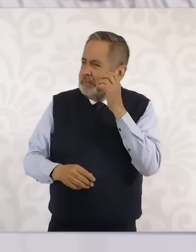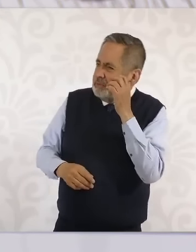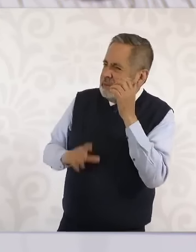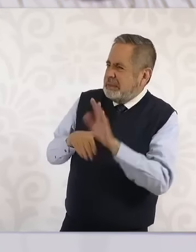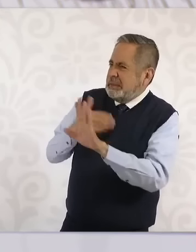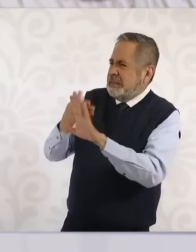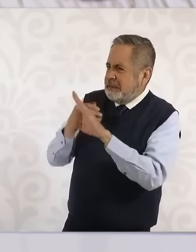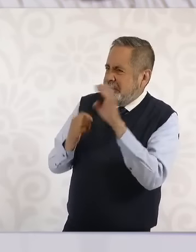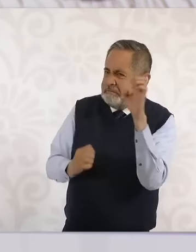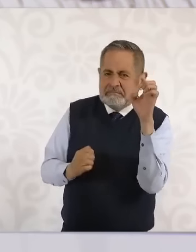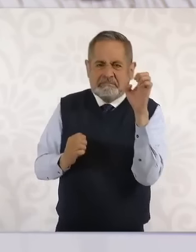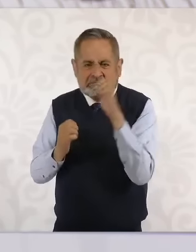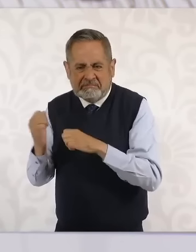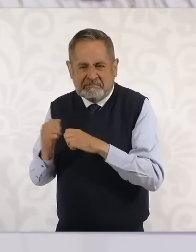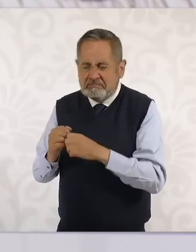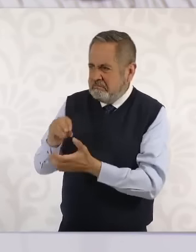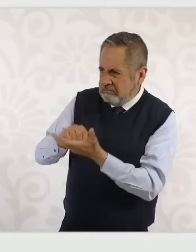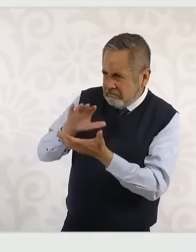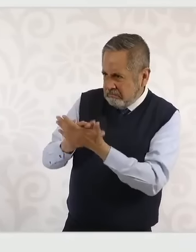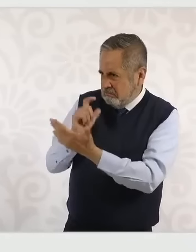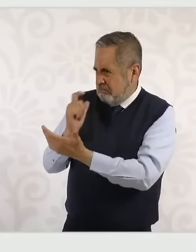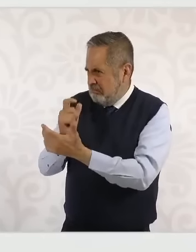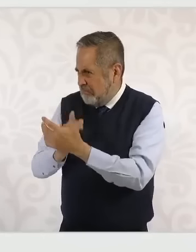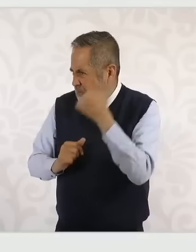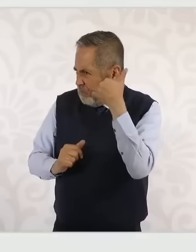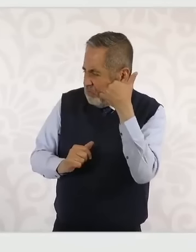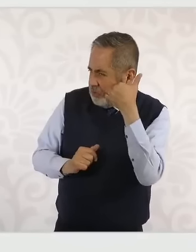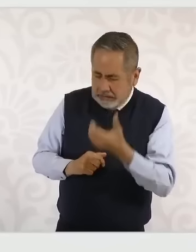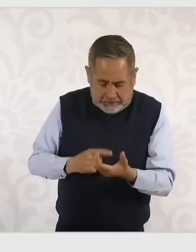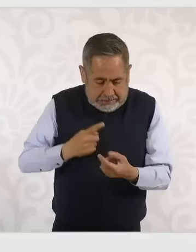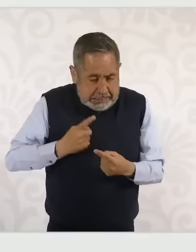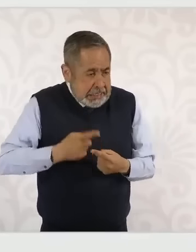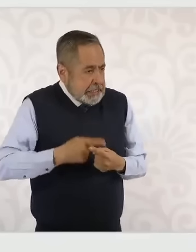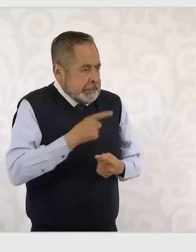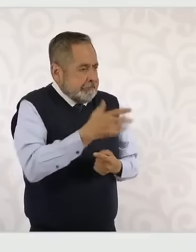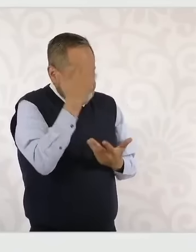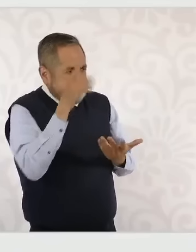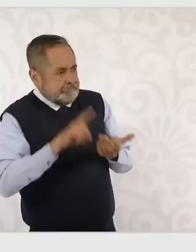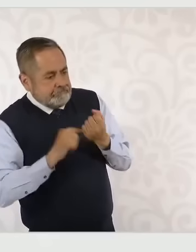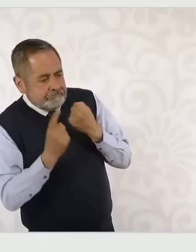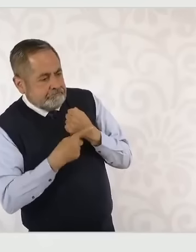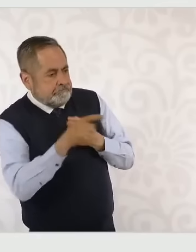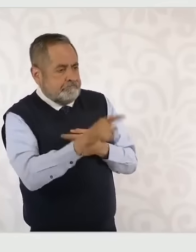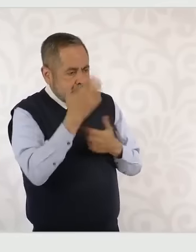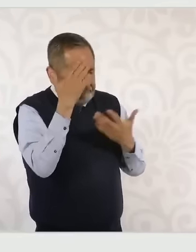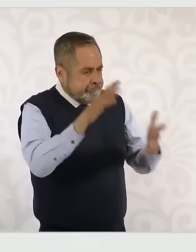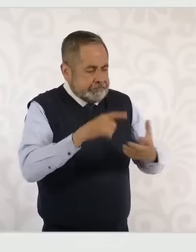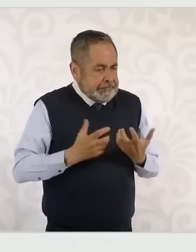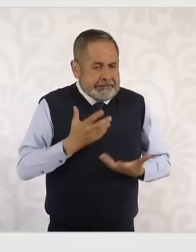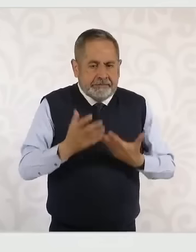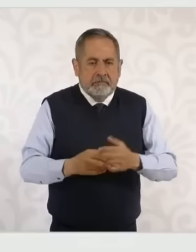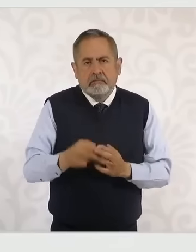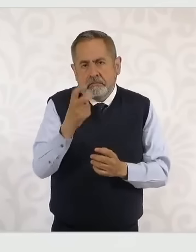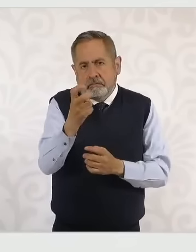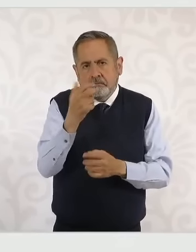como extorsión telefónica, como fraudes, que, como hemos dicho aquí, pues es un tema que queremos